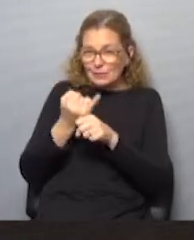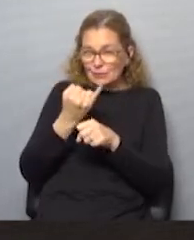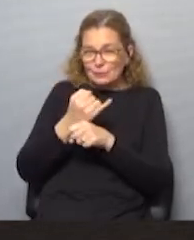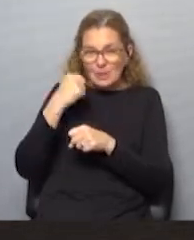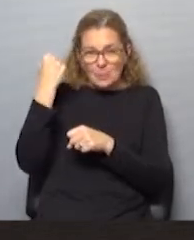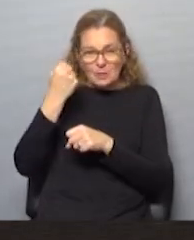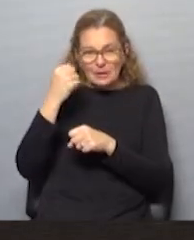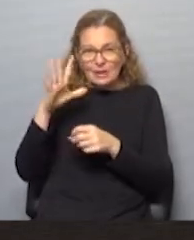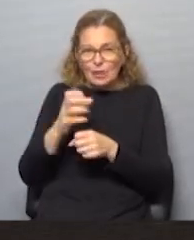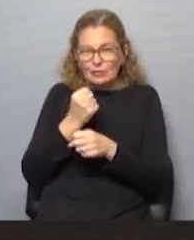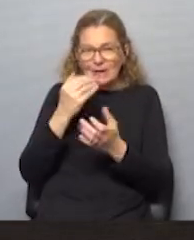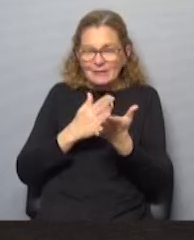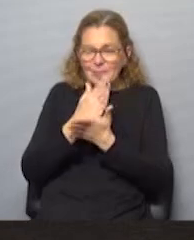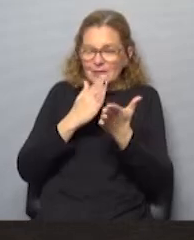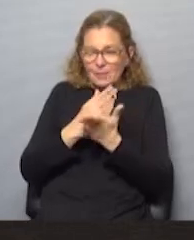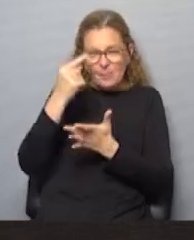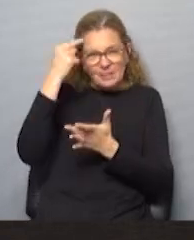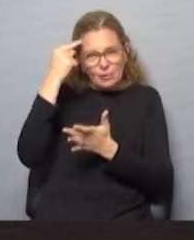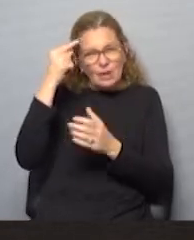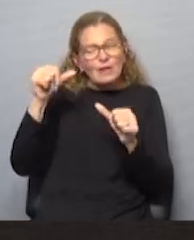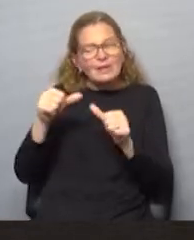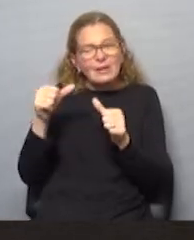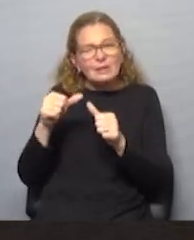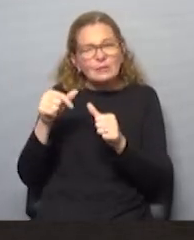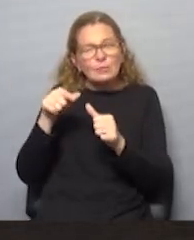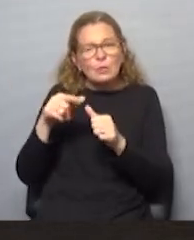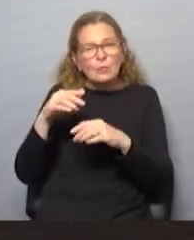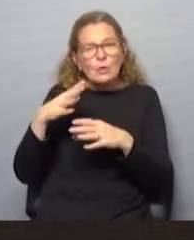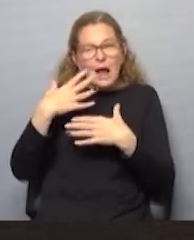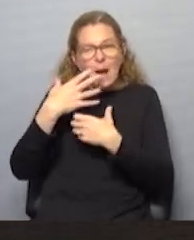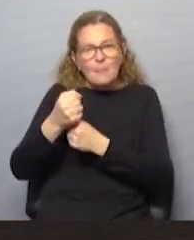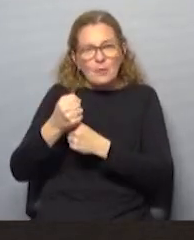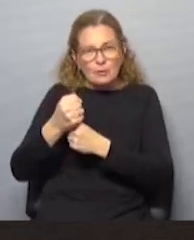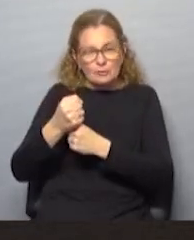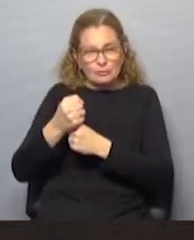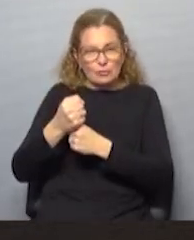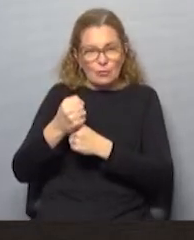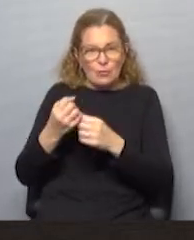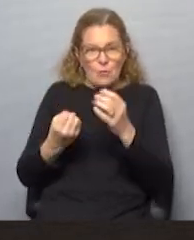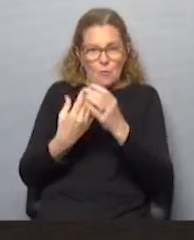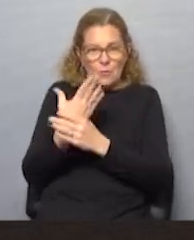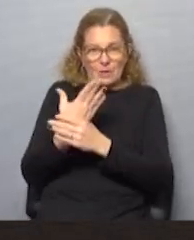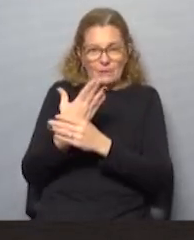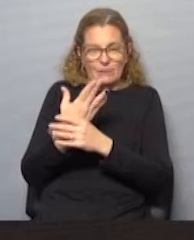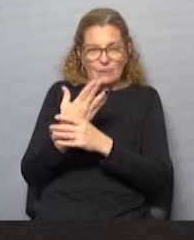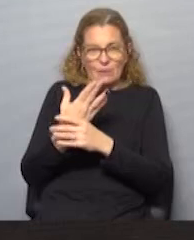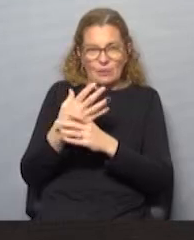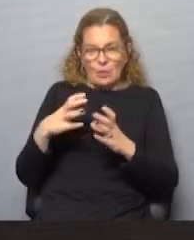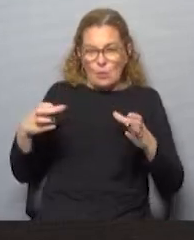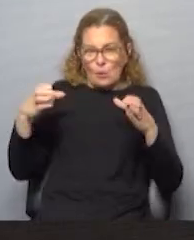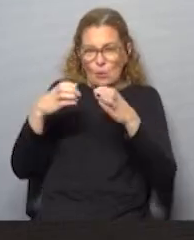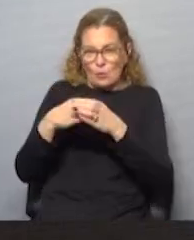encontrar y estar continuamente pensando qué voy a hacer si no tienes un soporte músculo de innovación que tiene que tener un aparato científico